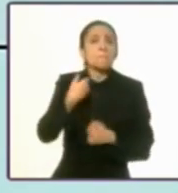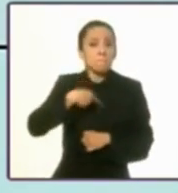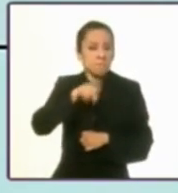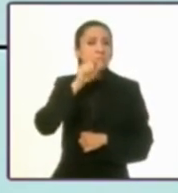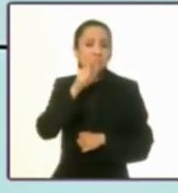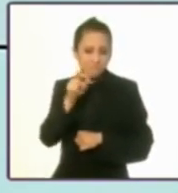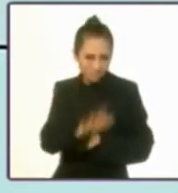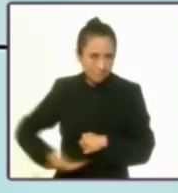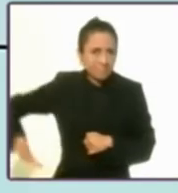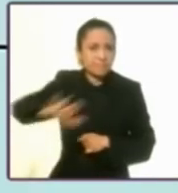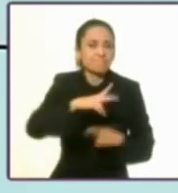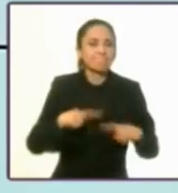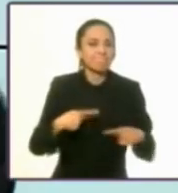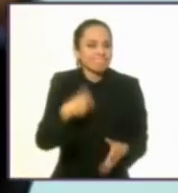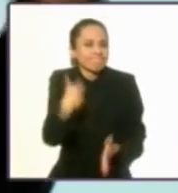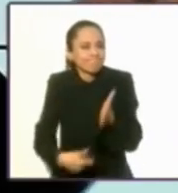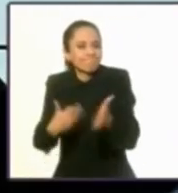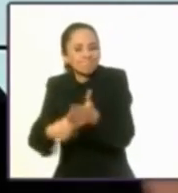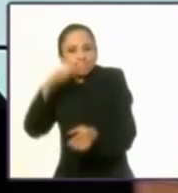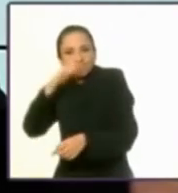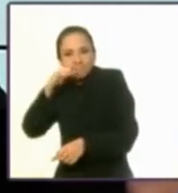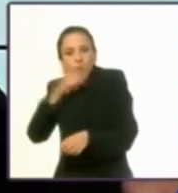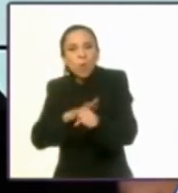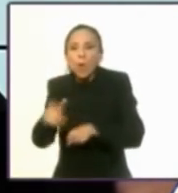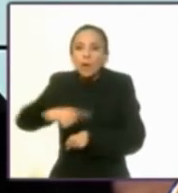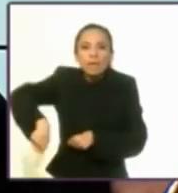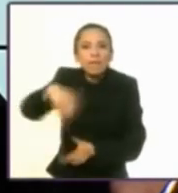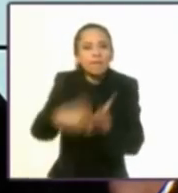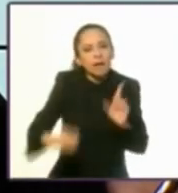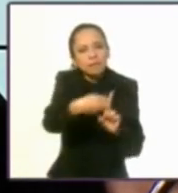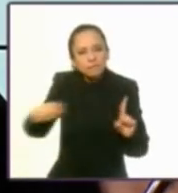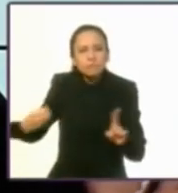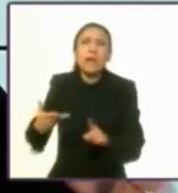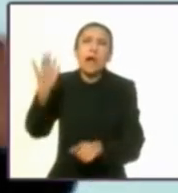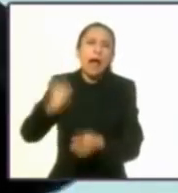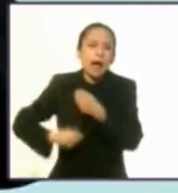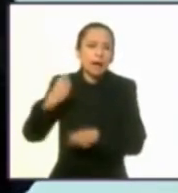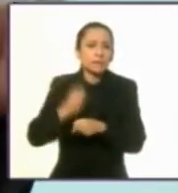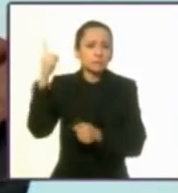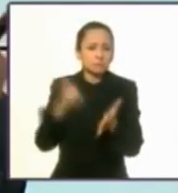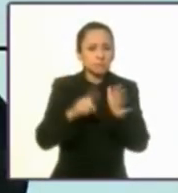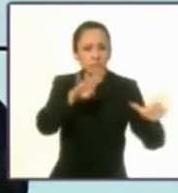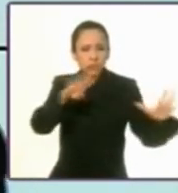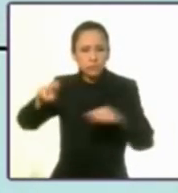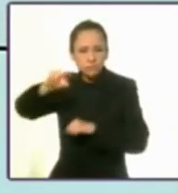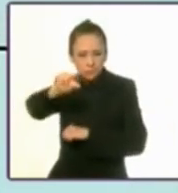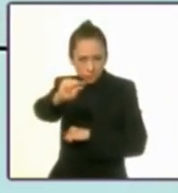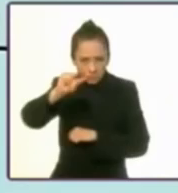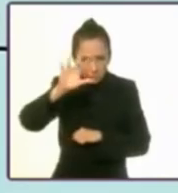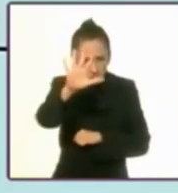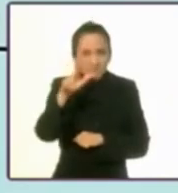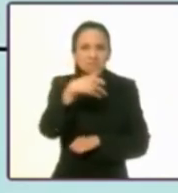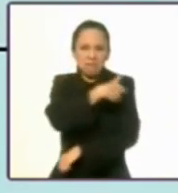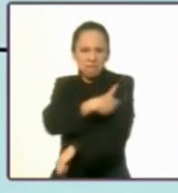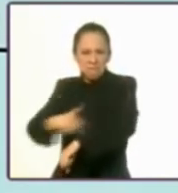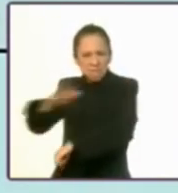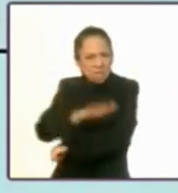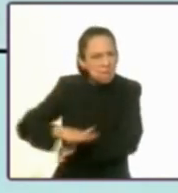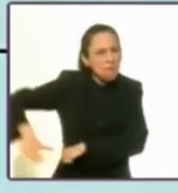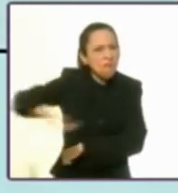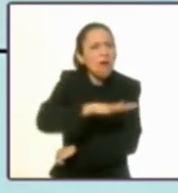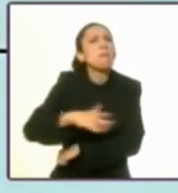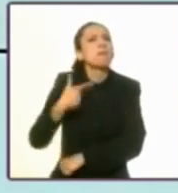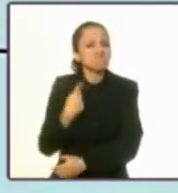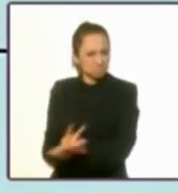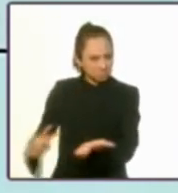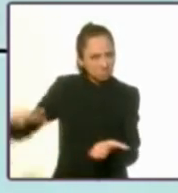para poderse organizar lo que sucedió en 1985 es que miles de familias se hicieron visibles hoy